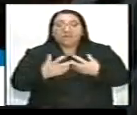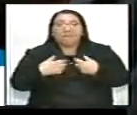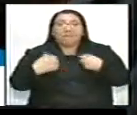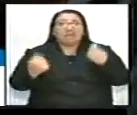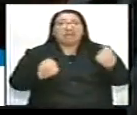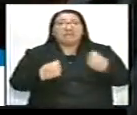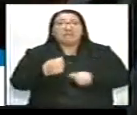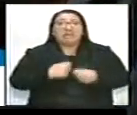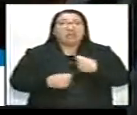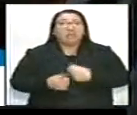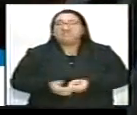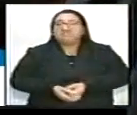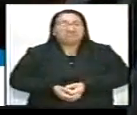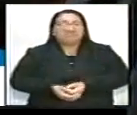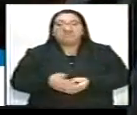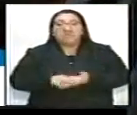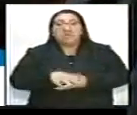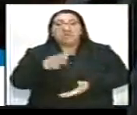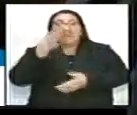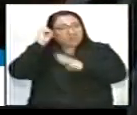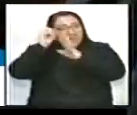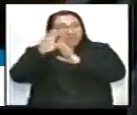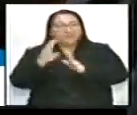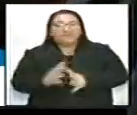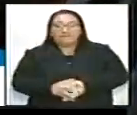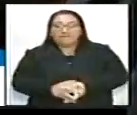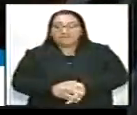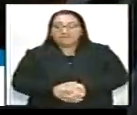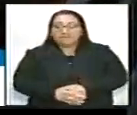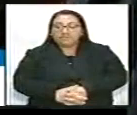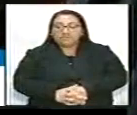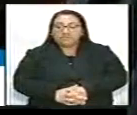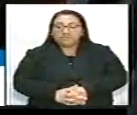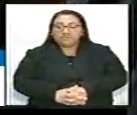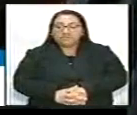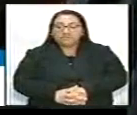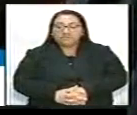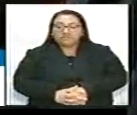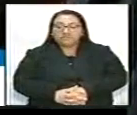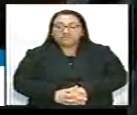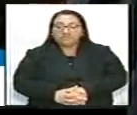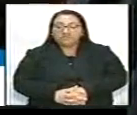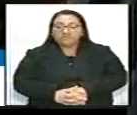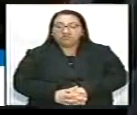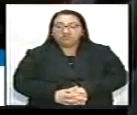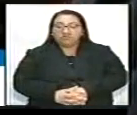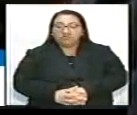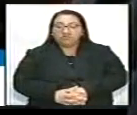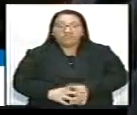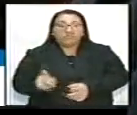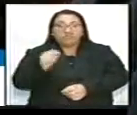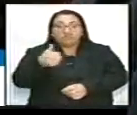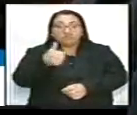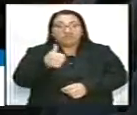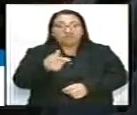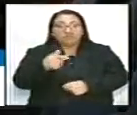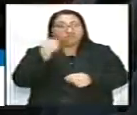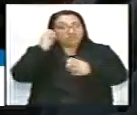en decadencia. Entonces, acá el problema de la minería no es en sí la minería como